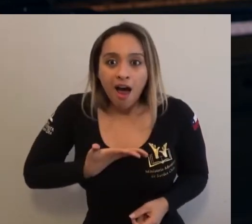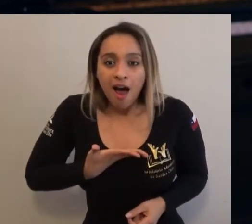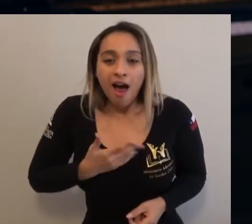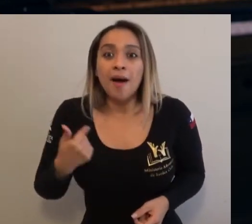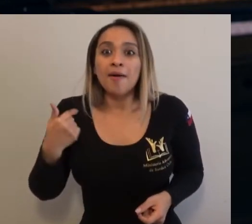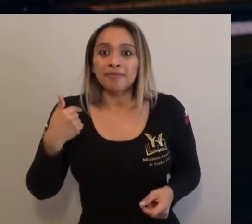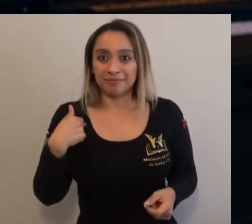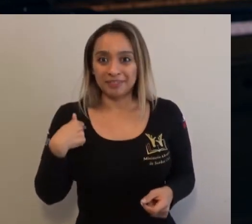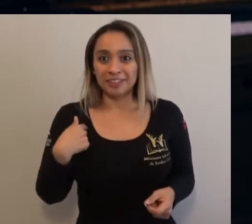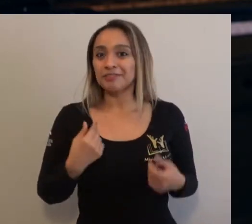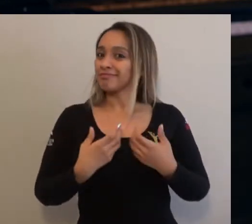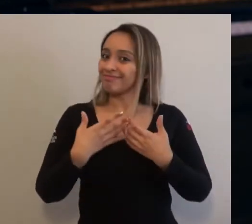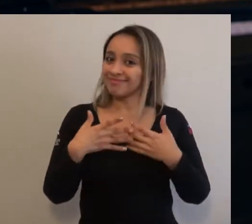hallazgo